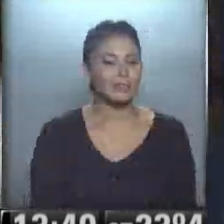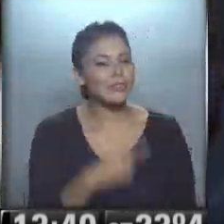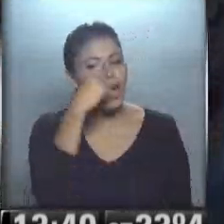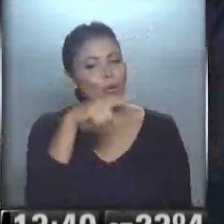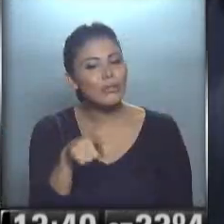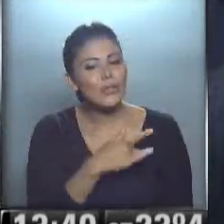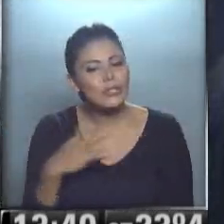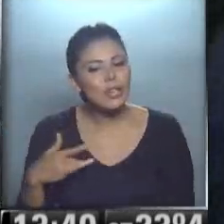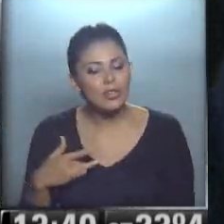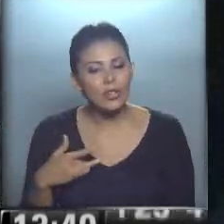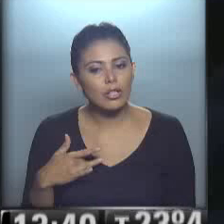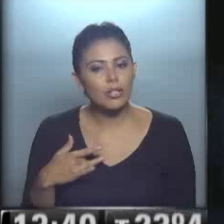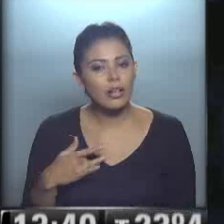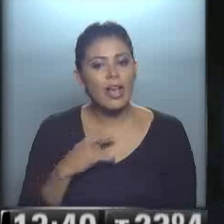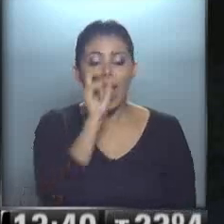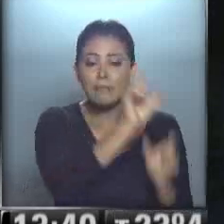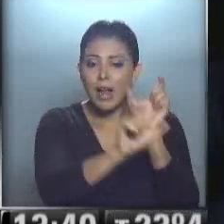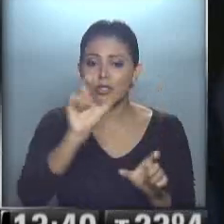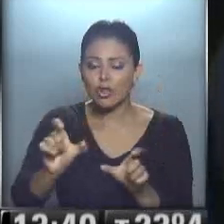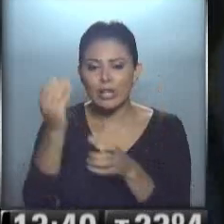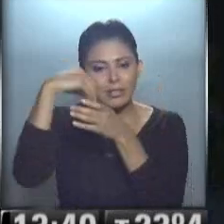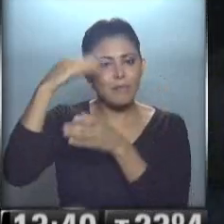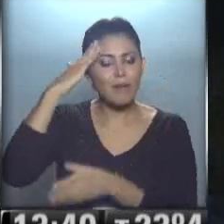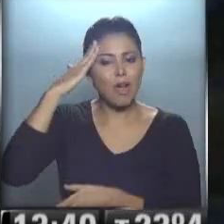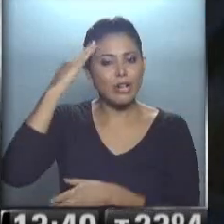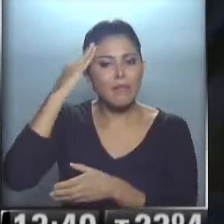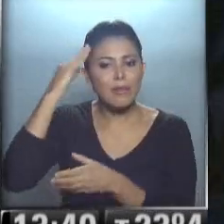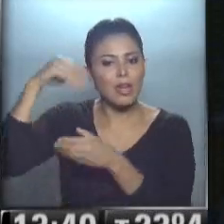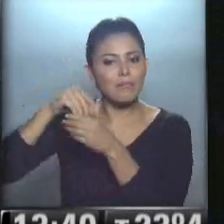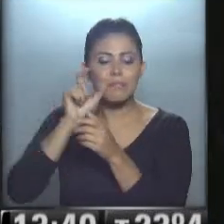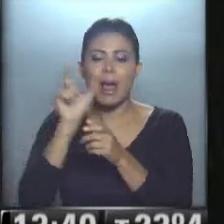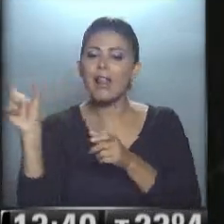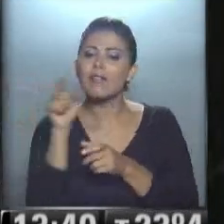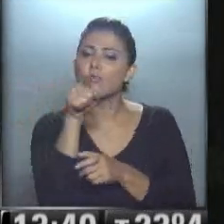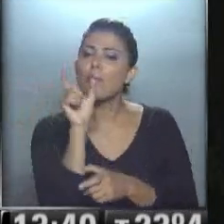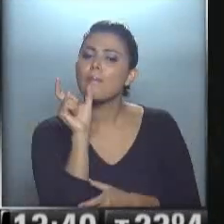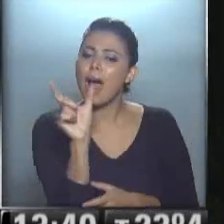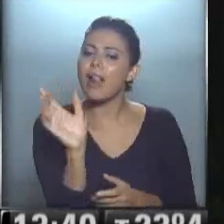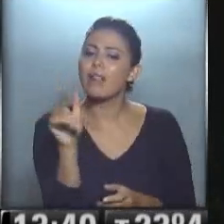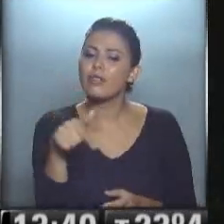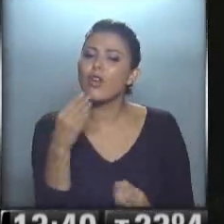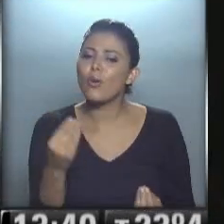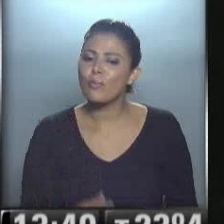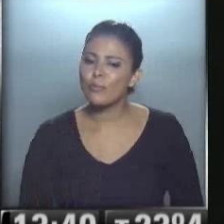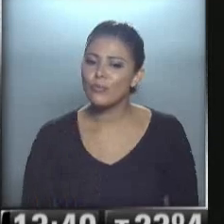ver, señora. En las personas está la memoria y en la memoria está la palabra. ¿Cuál es su palabra en este momento?